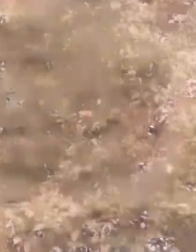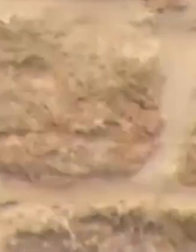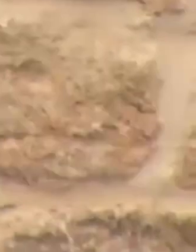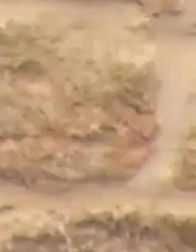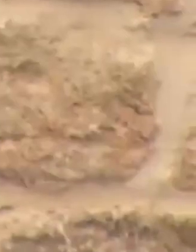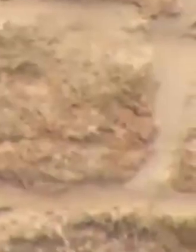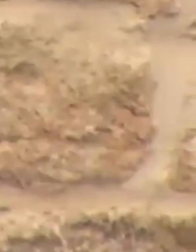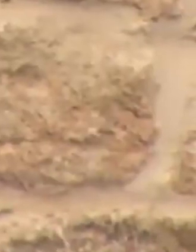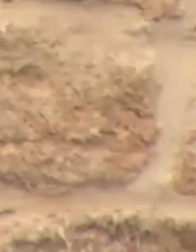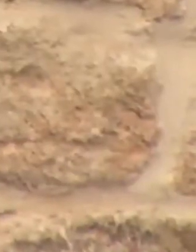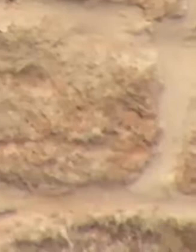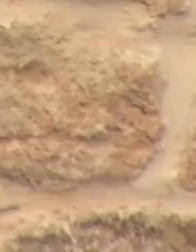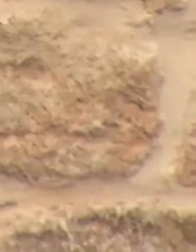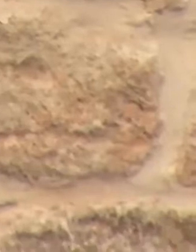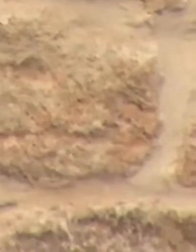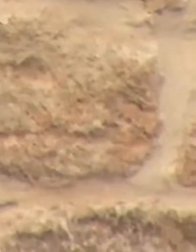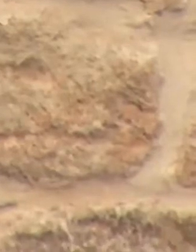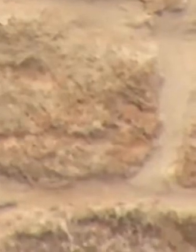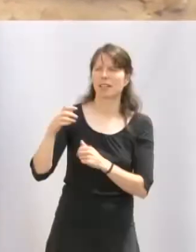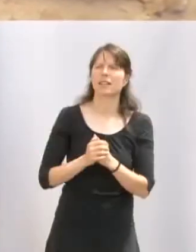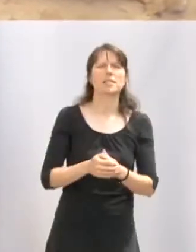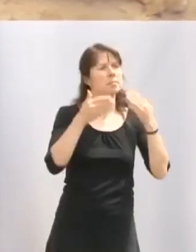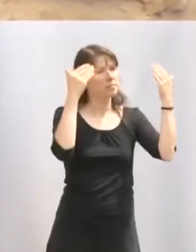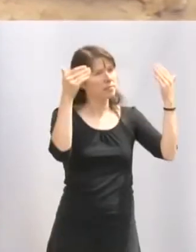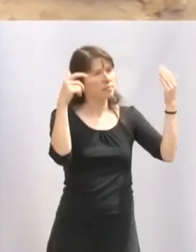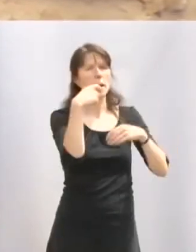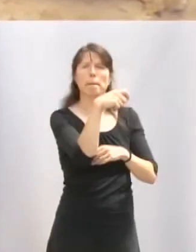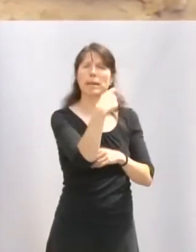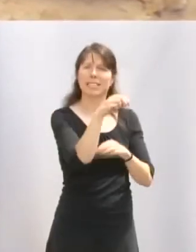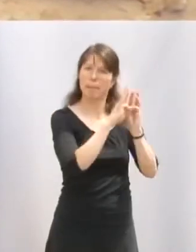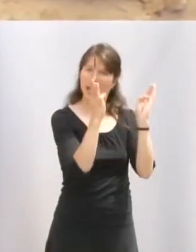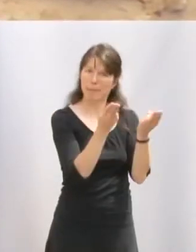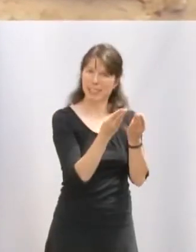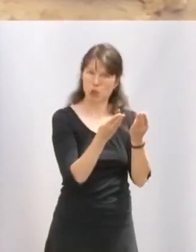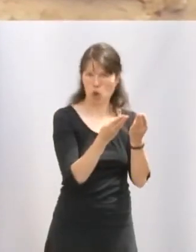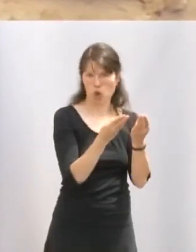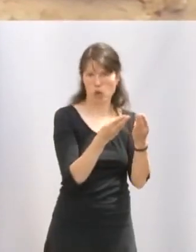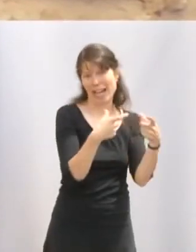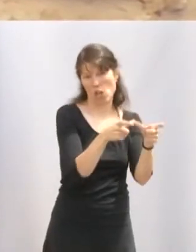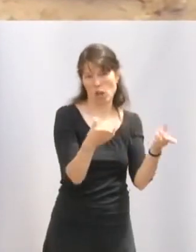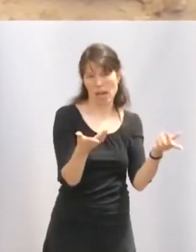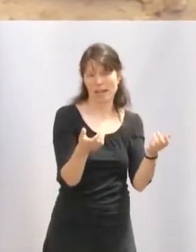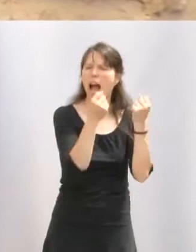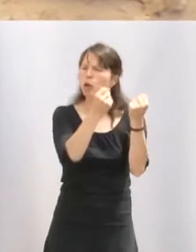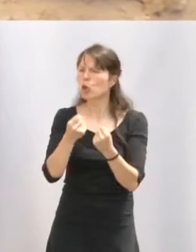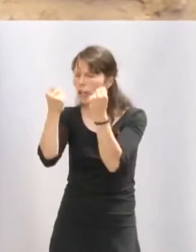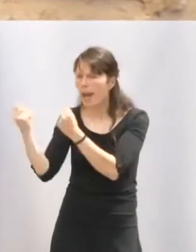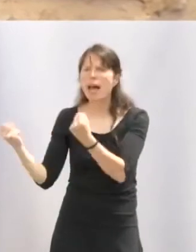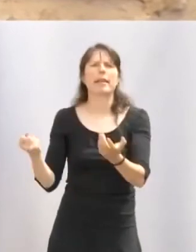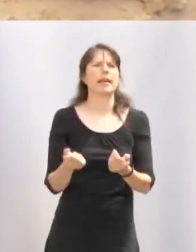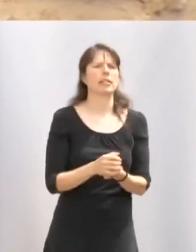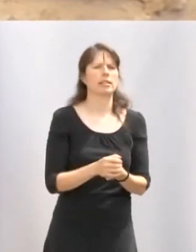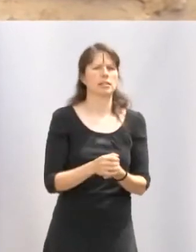Excelentísimo señor presidente, excelentísima señora presidenta del Parlamento Regional y demás autoridades, señoras,